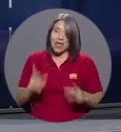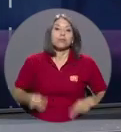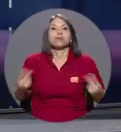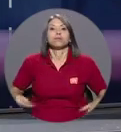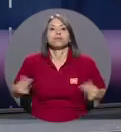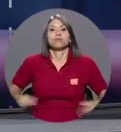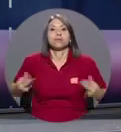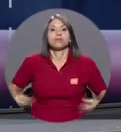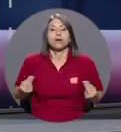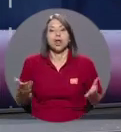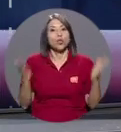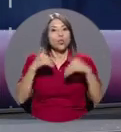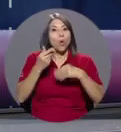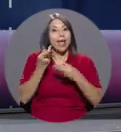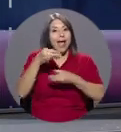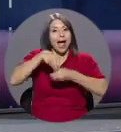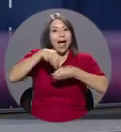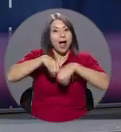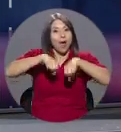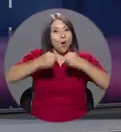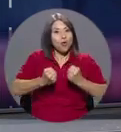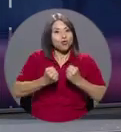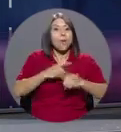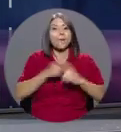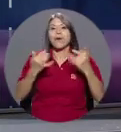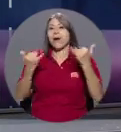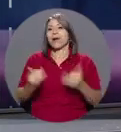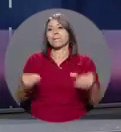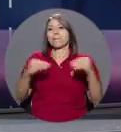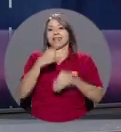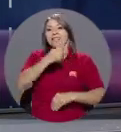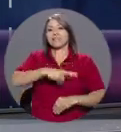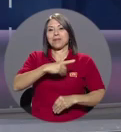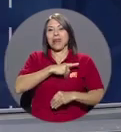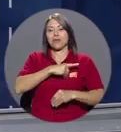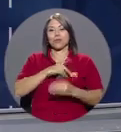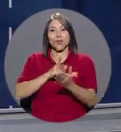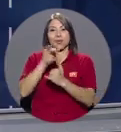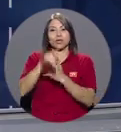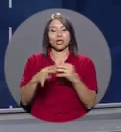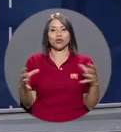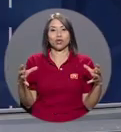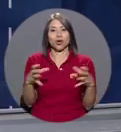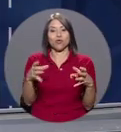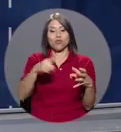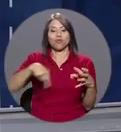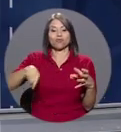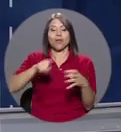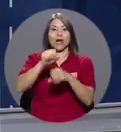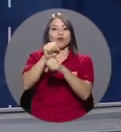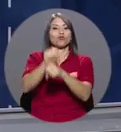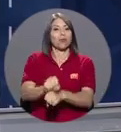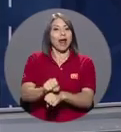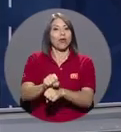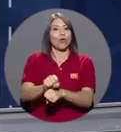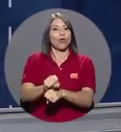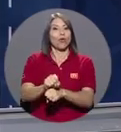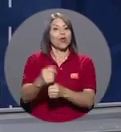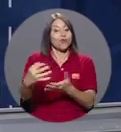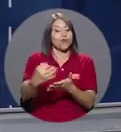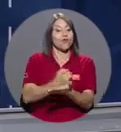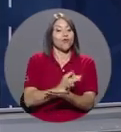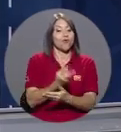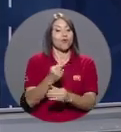la cultura del ahorro. En este tipo de proyectos son más disciplinados, son proyectos en grupo, donde tienen que acostumbrarse a dejar